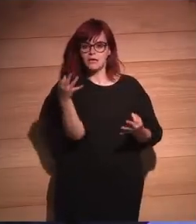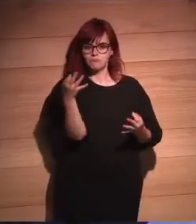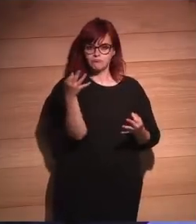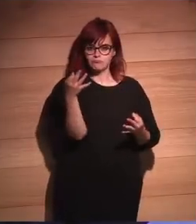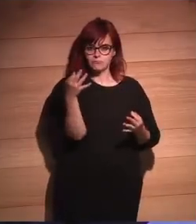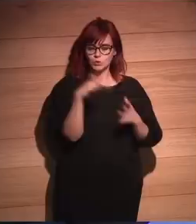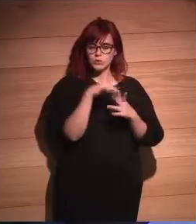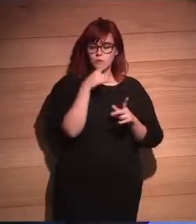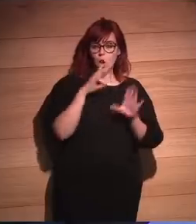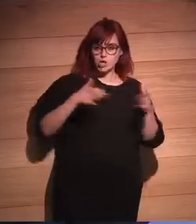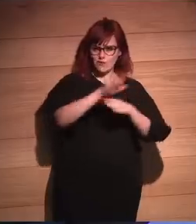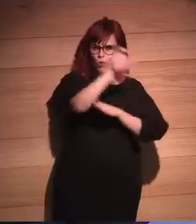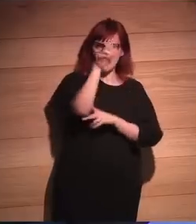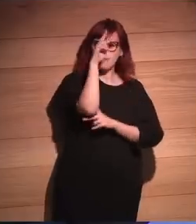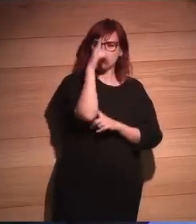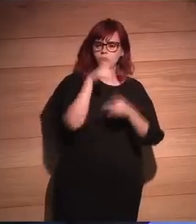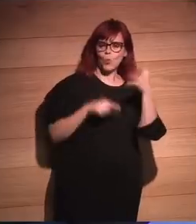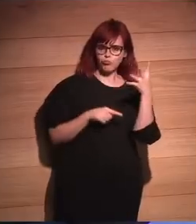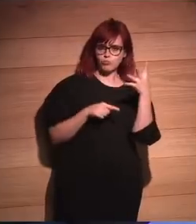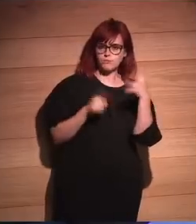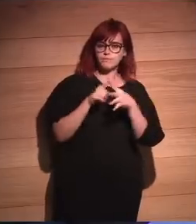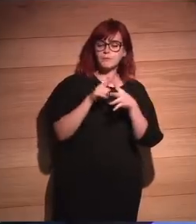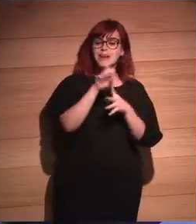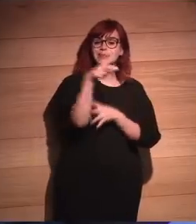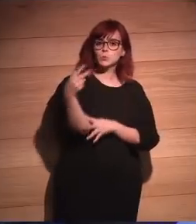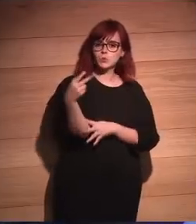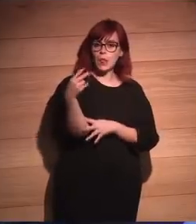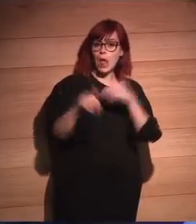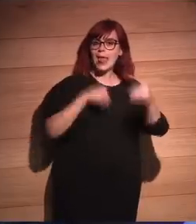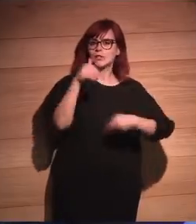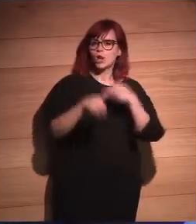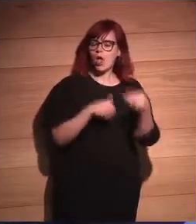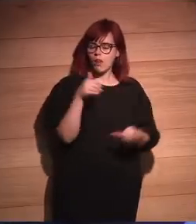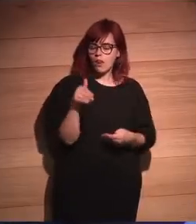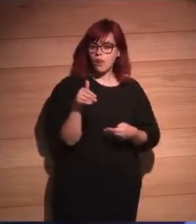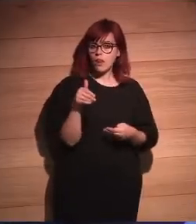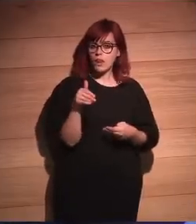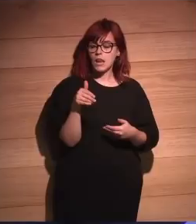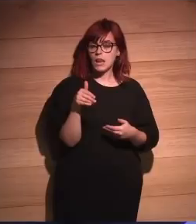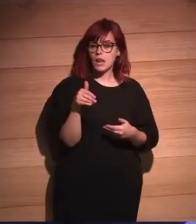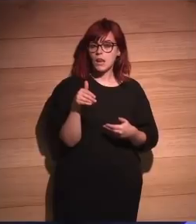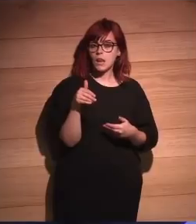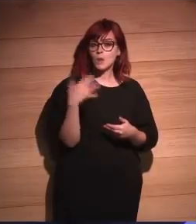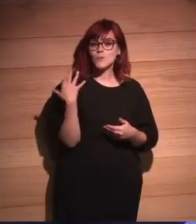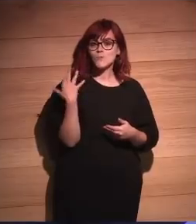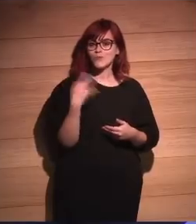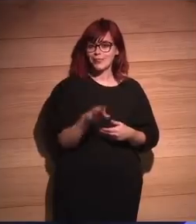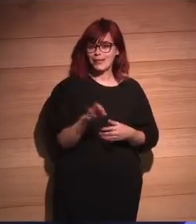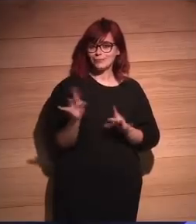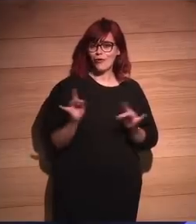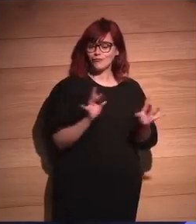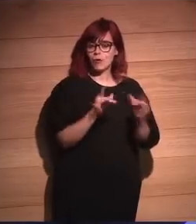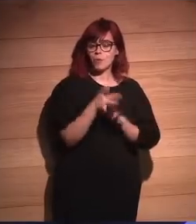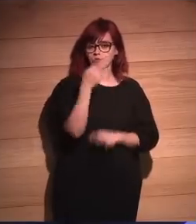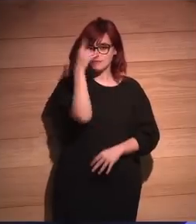4 cosas. La primera, que los resultados electorales no circulan